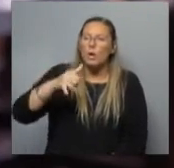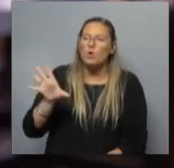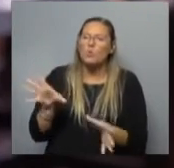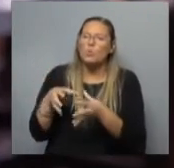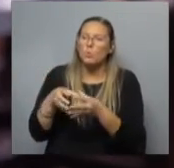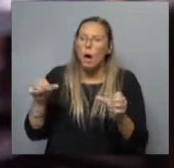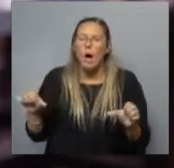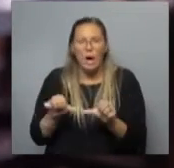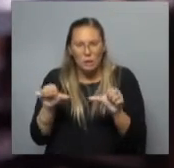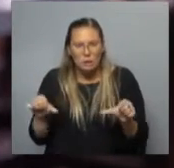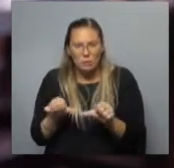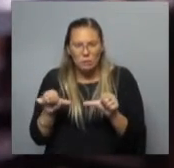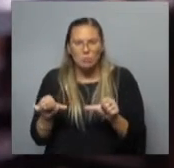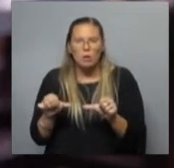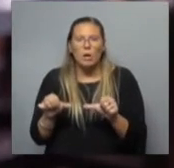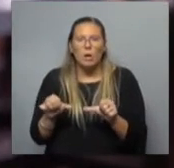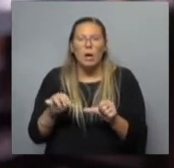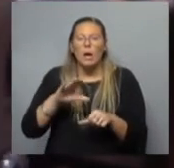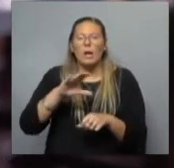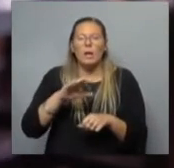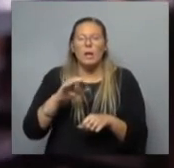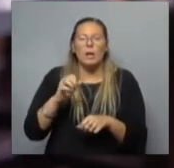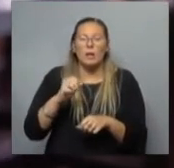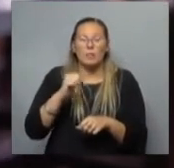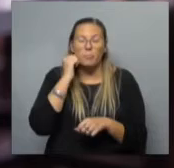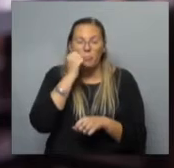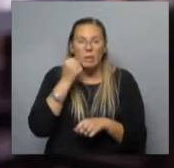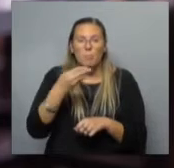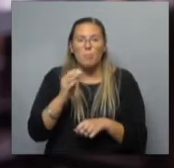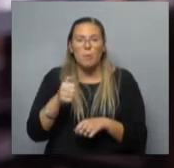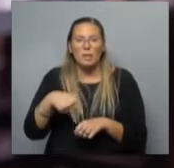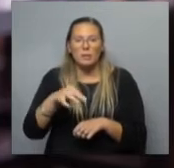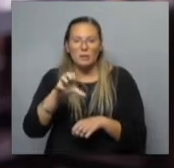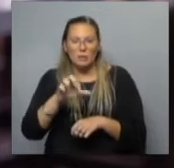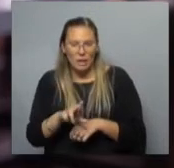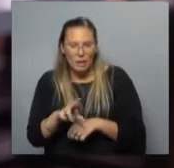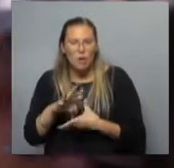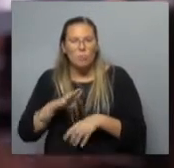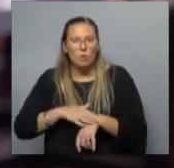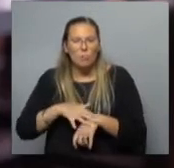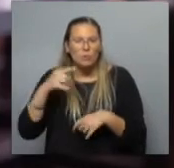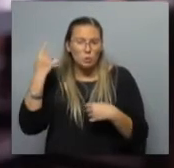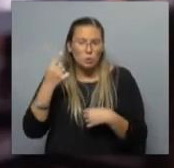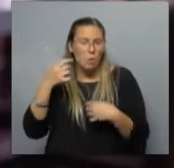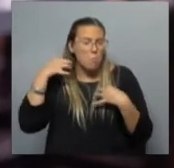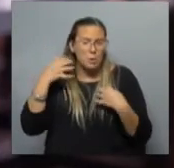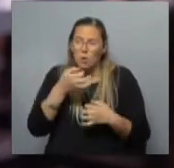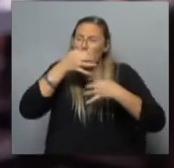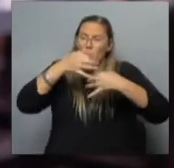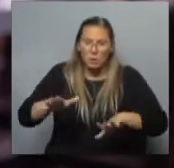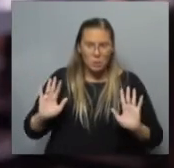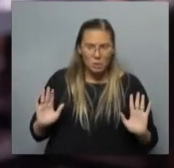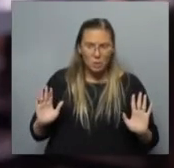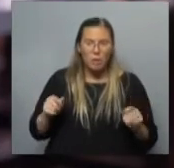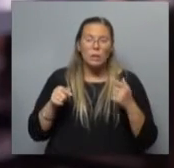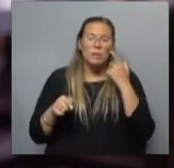movimiento activo, bueno, ni que hablar del Black Panther, pero un movimiento activo sobre tener el pelo como querés. Y